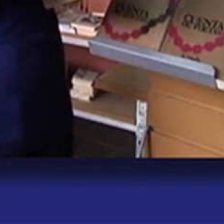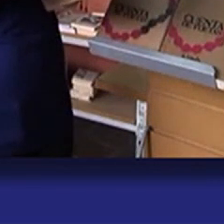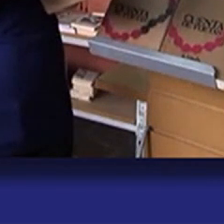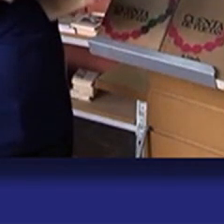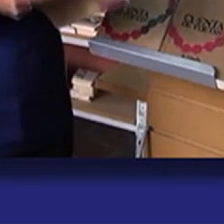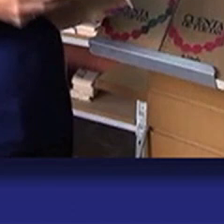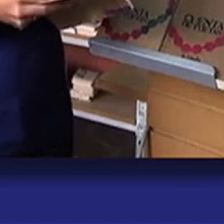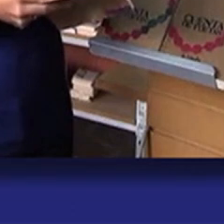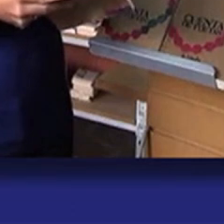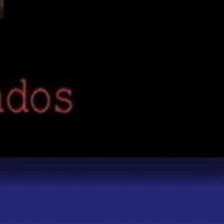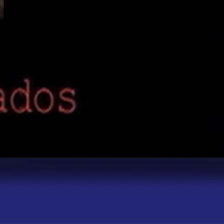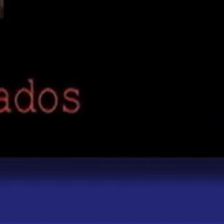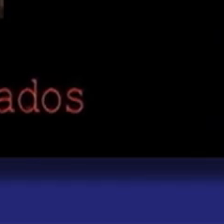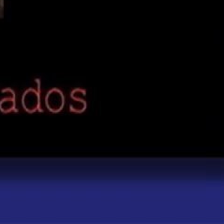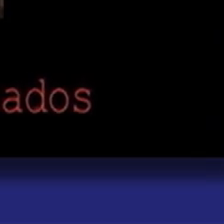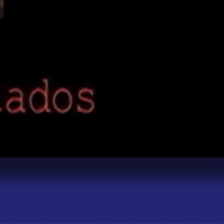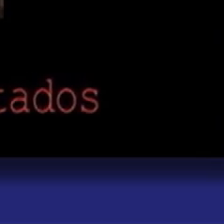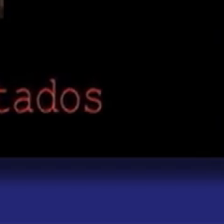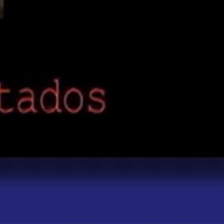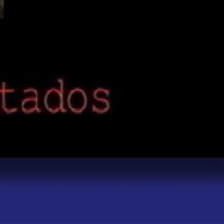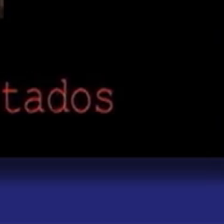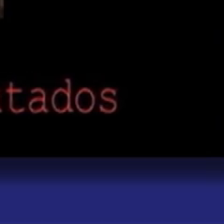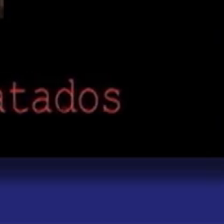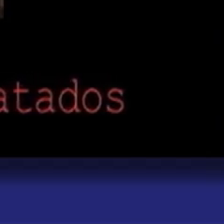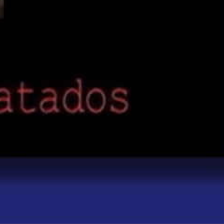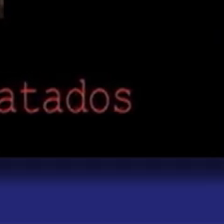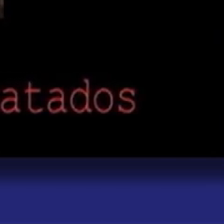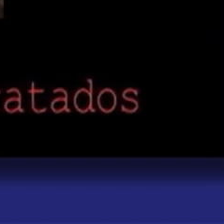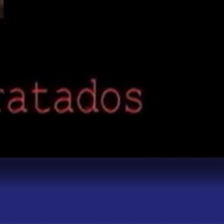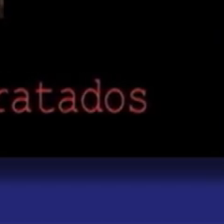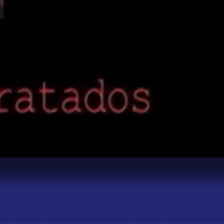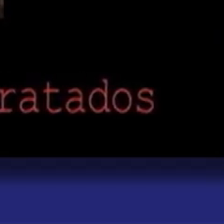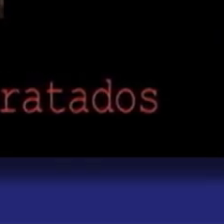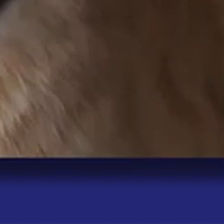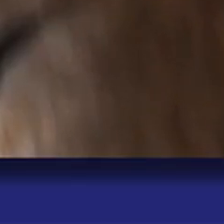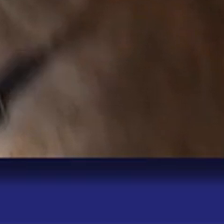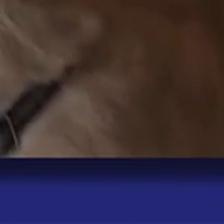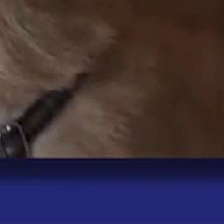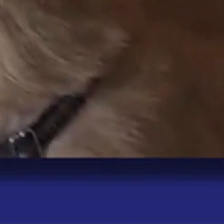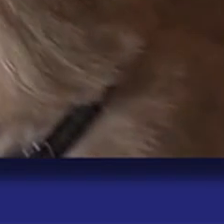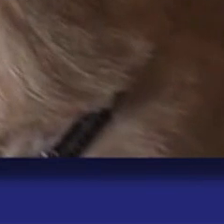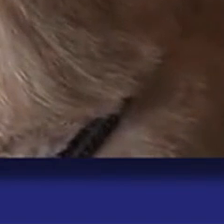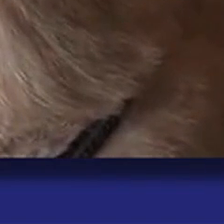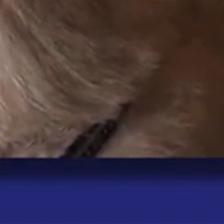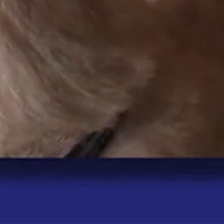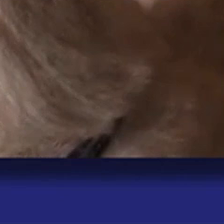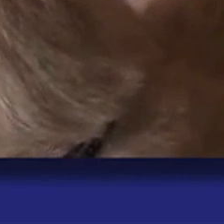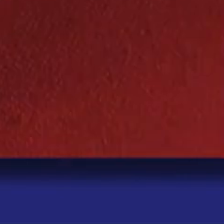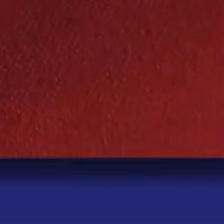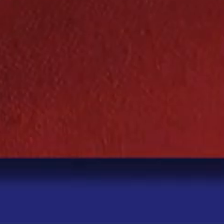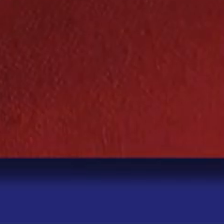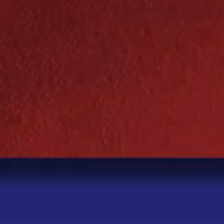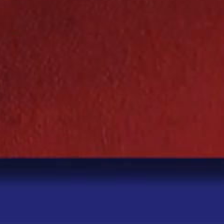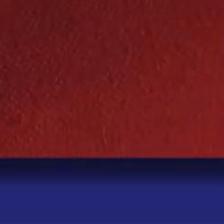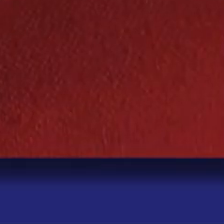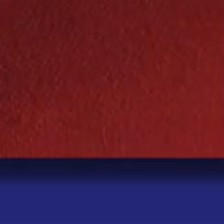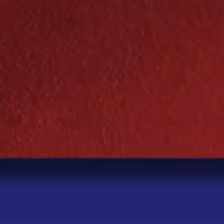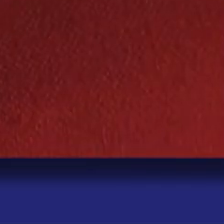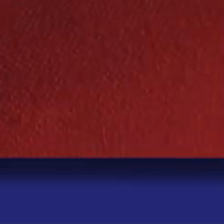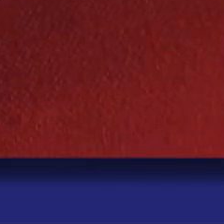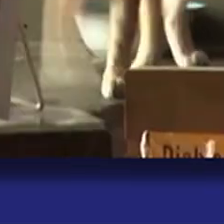no, a pesar del título, ningún humano es comido por un gato. Y es que leer es